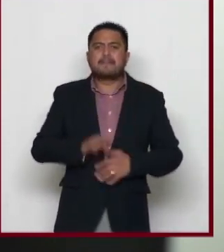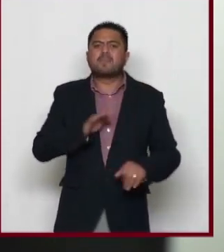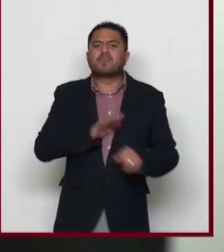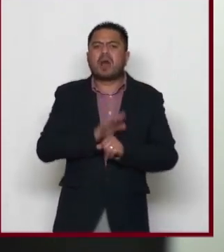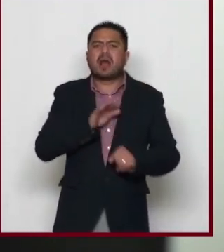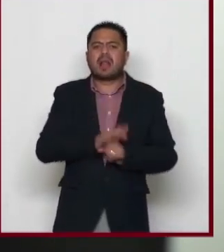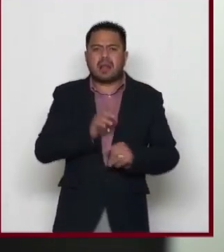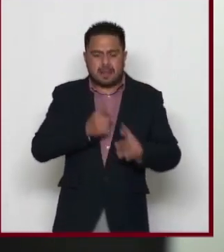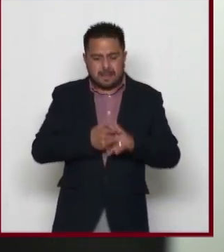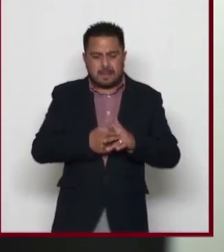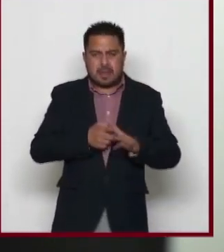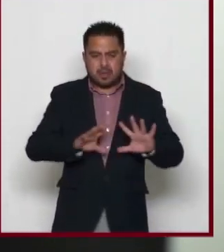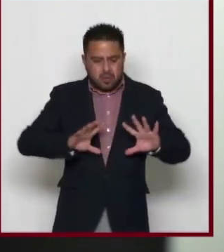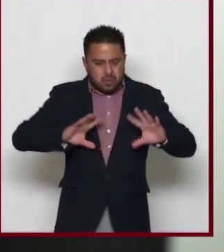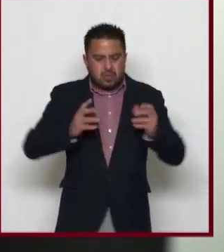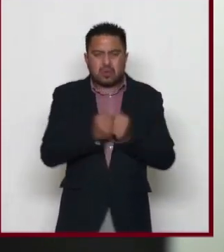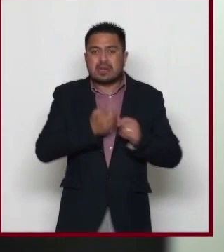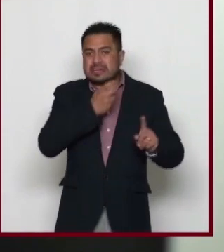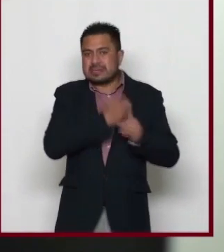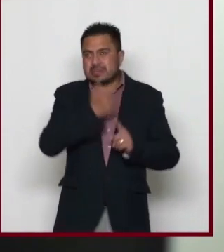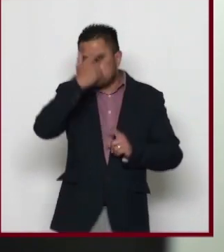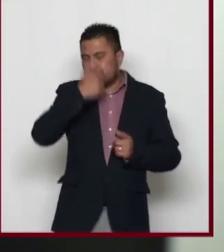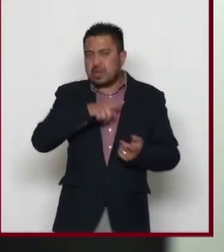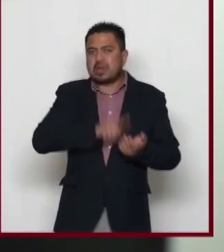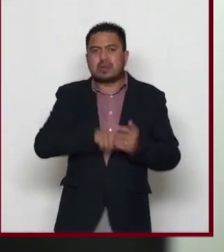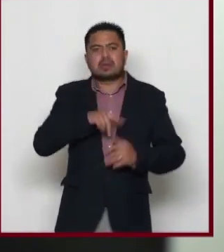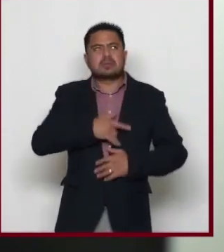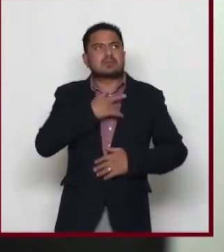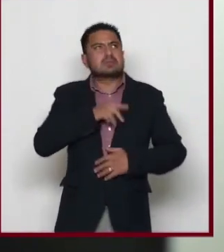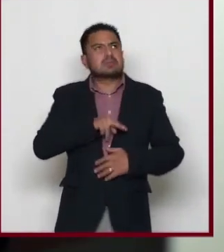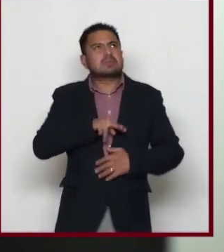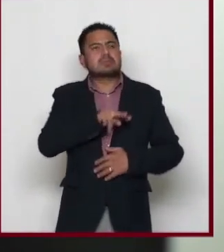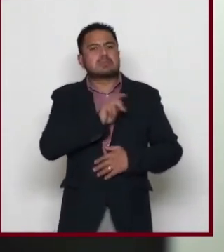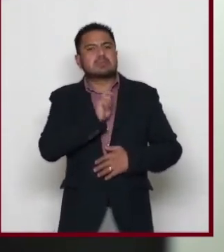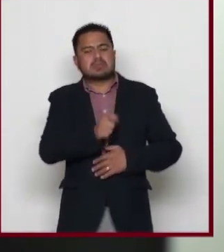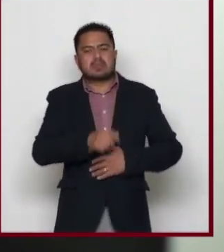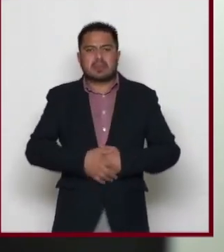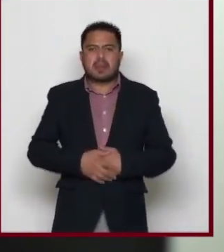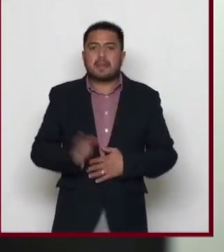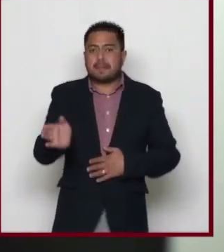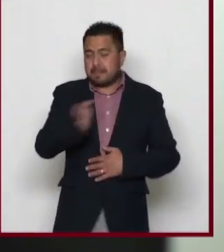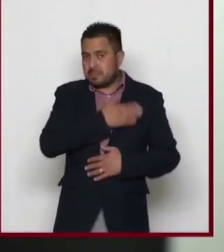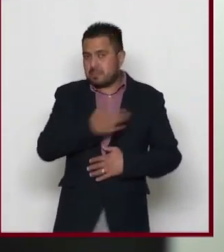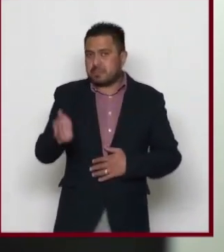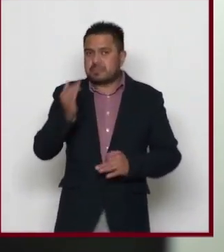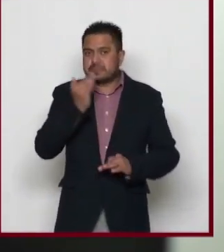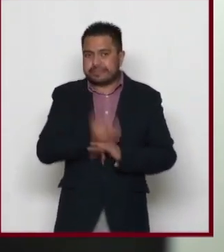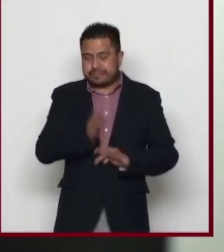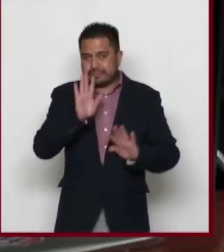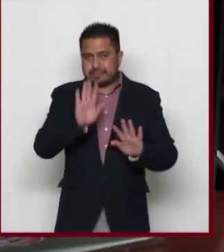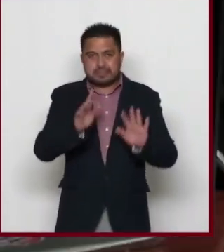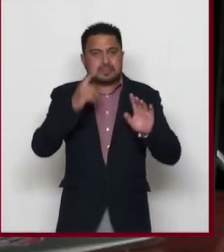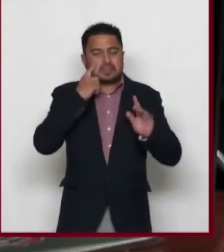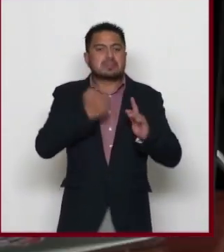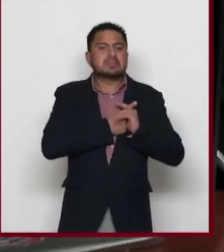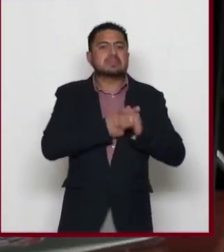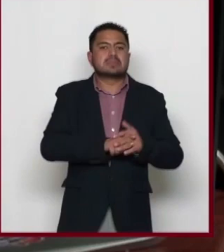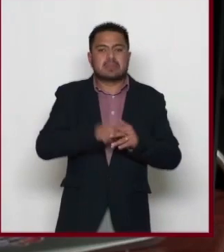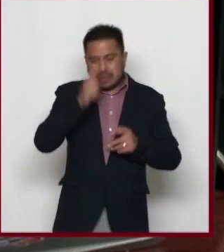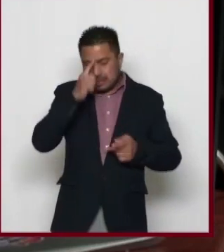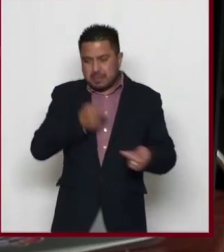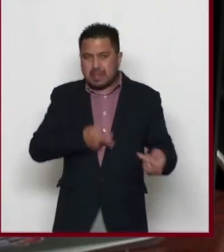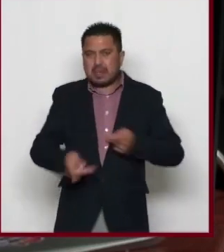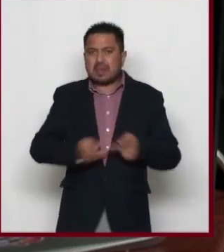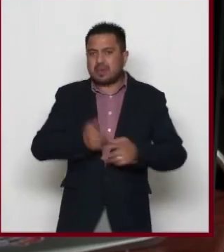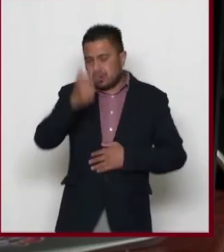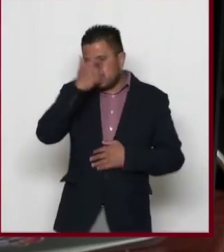un telescopio. eh, ¿Qué matemáticas estuvieran involucradas ahí en una noche de observación?